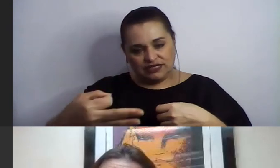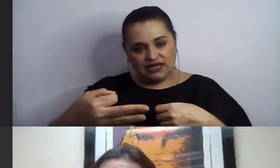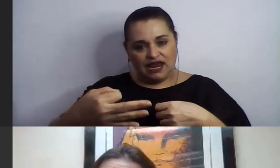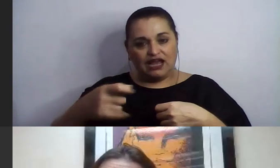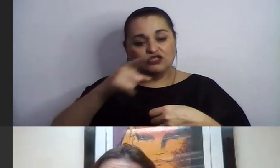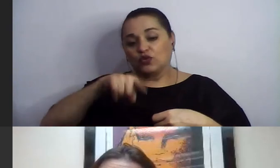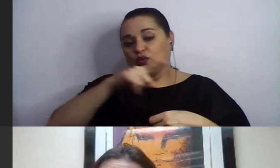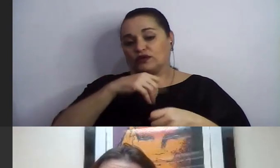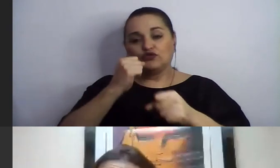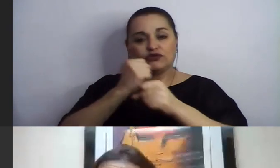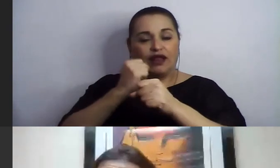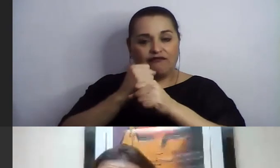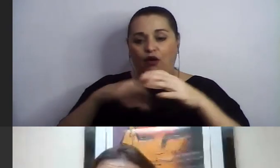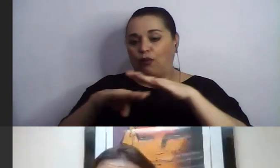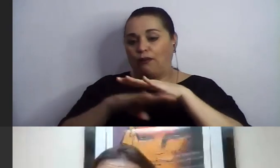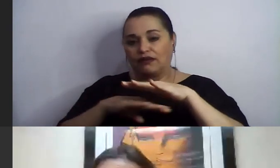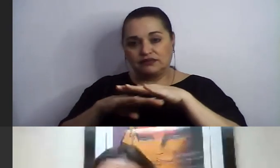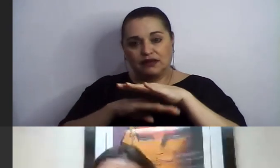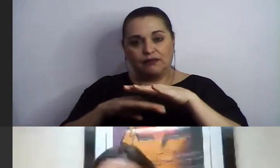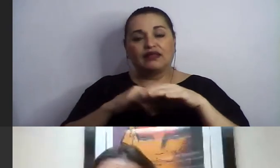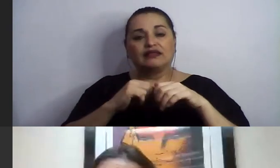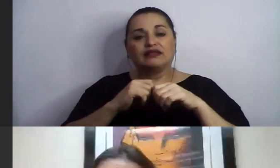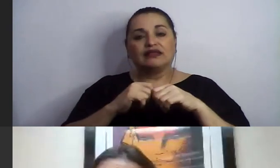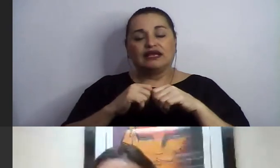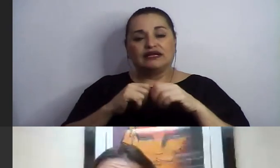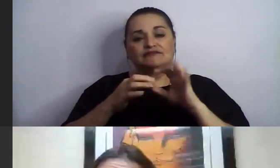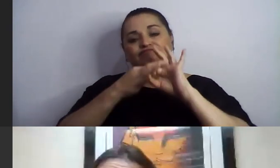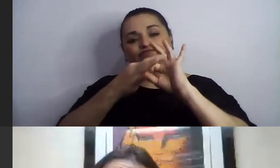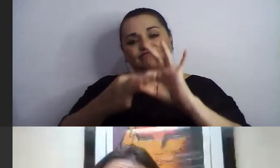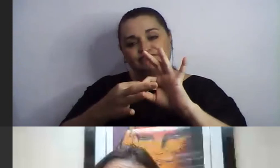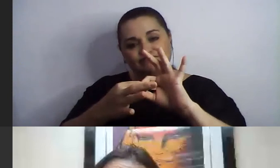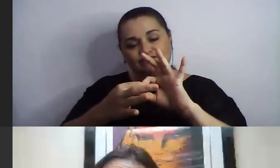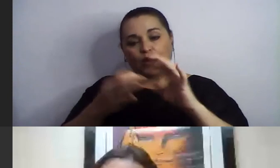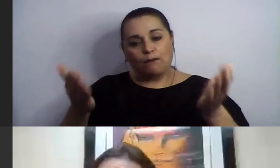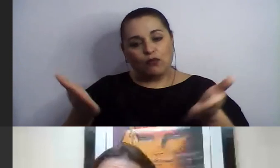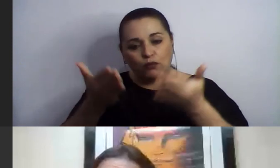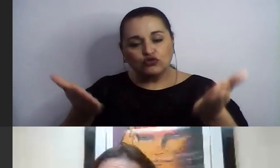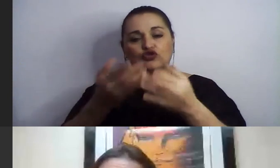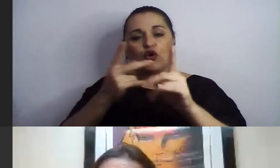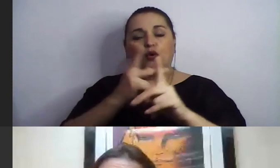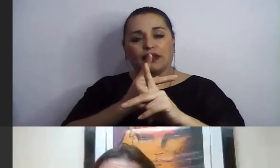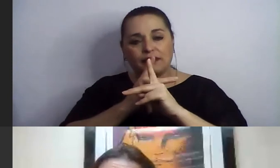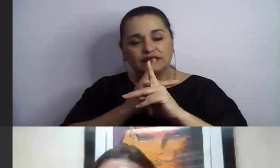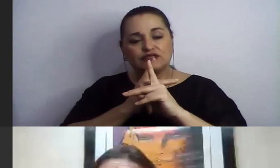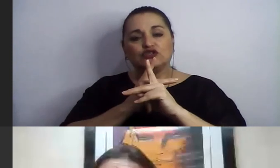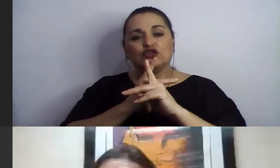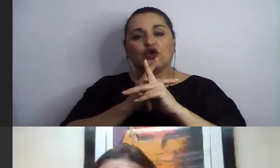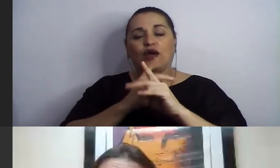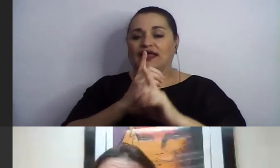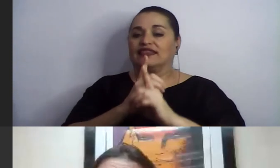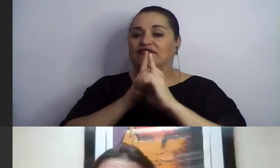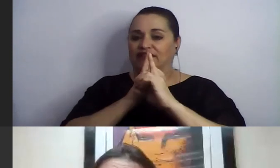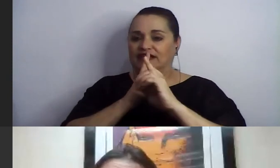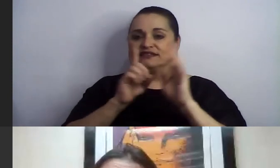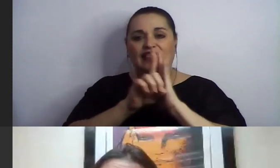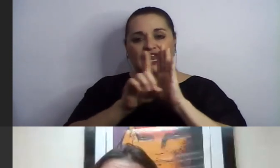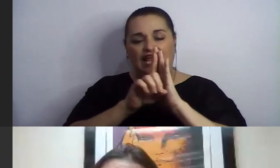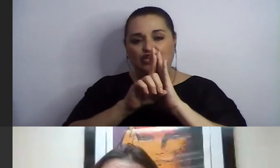trabajo básicamente se refiere a lo que es la promoción la prevención y la defensa de derechos